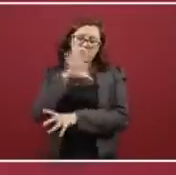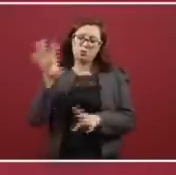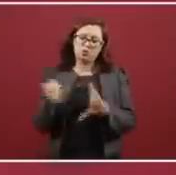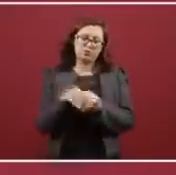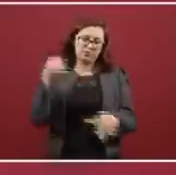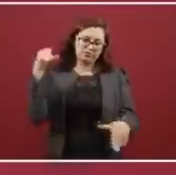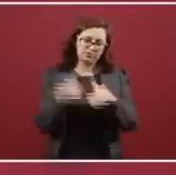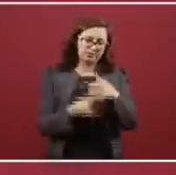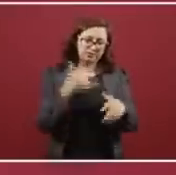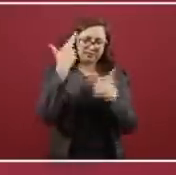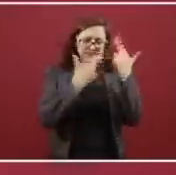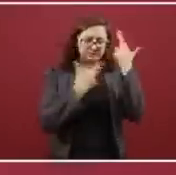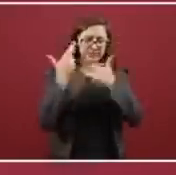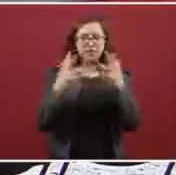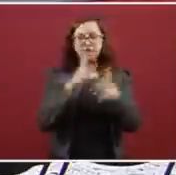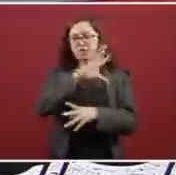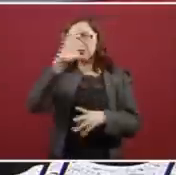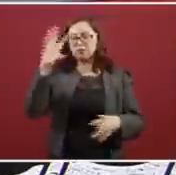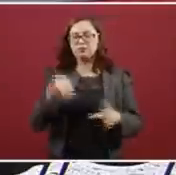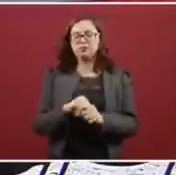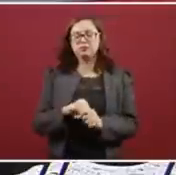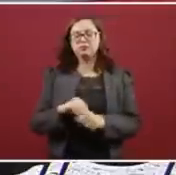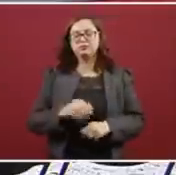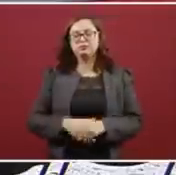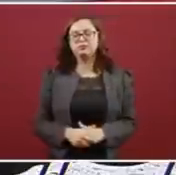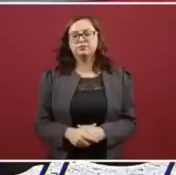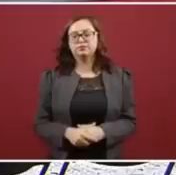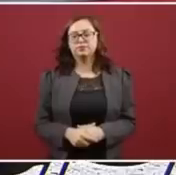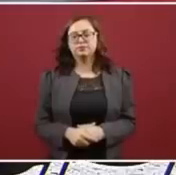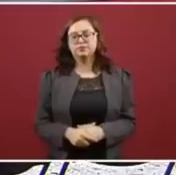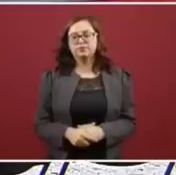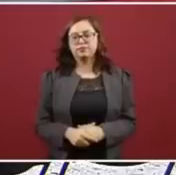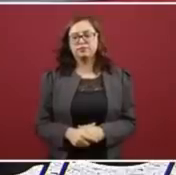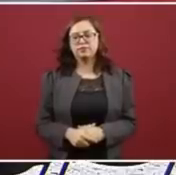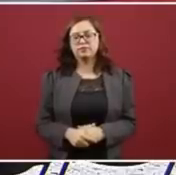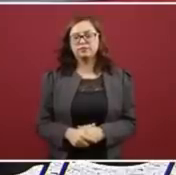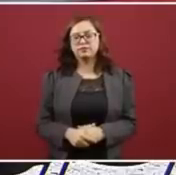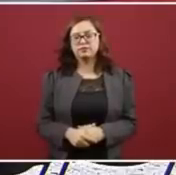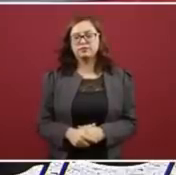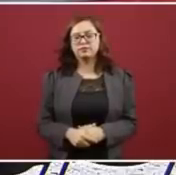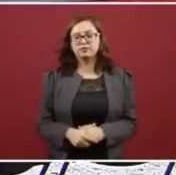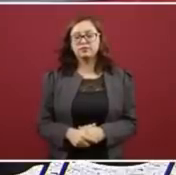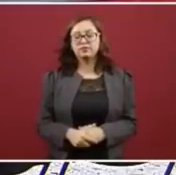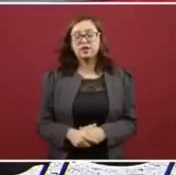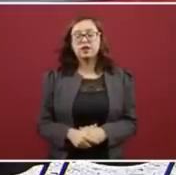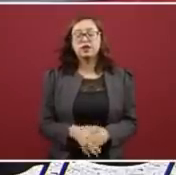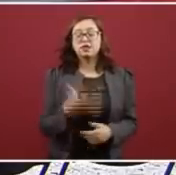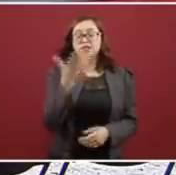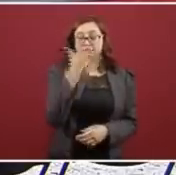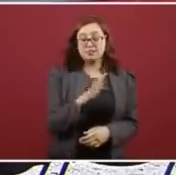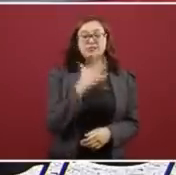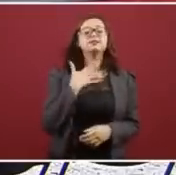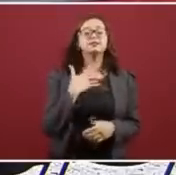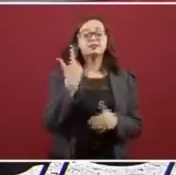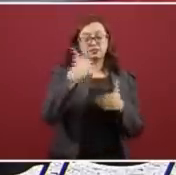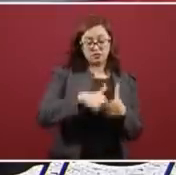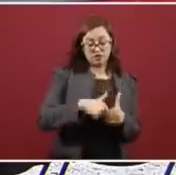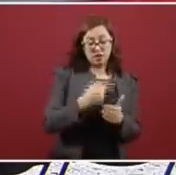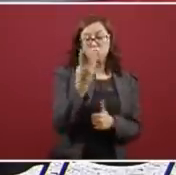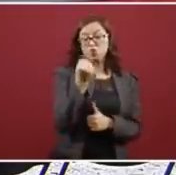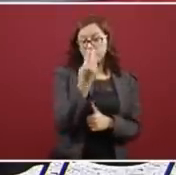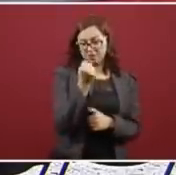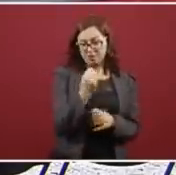general bien y en general nueve de cada diez gasolineras zidane litros de